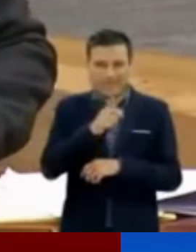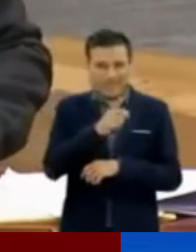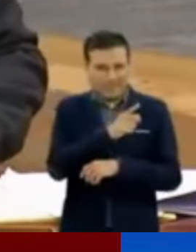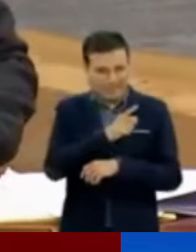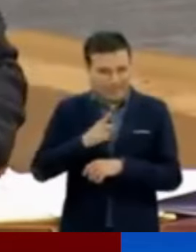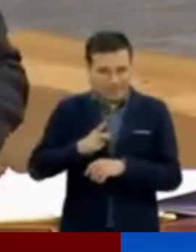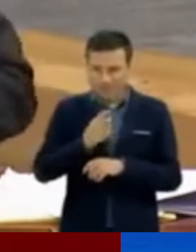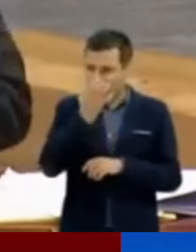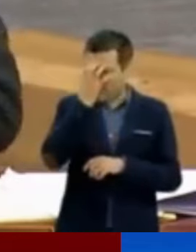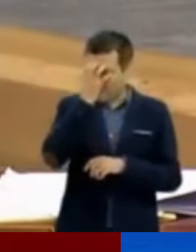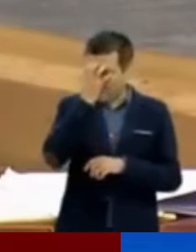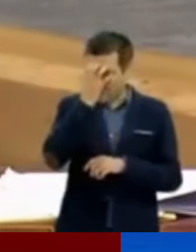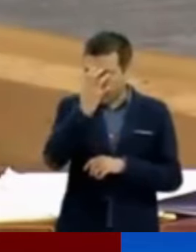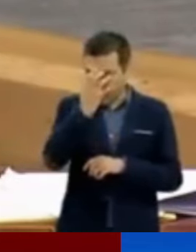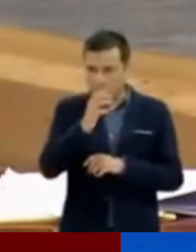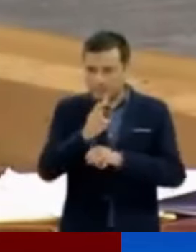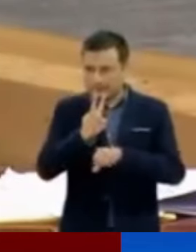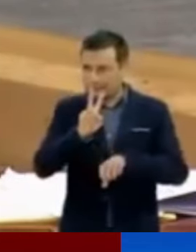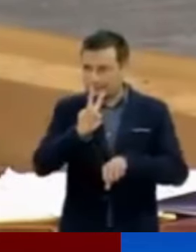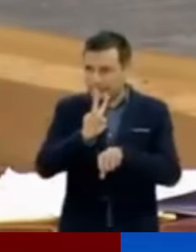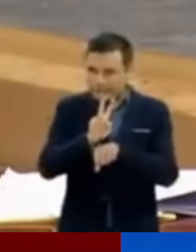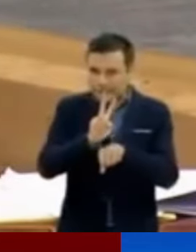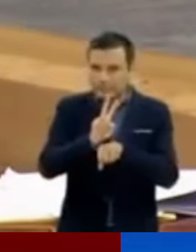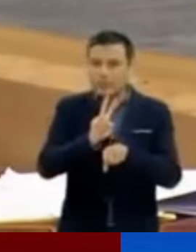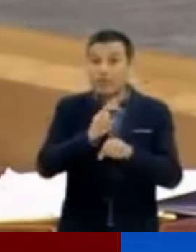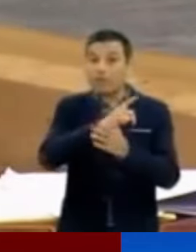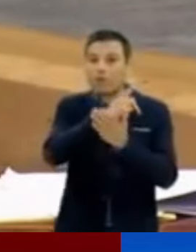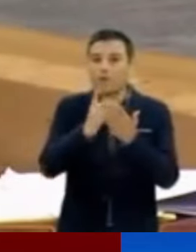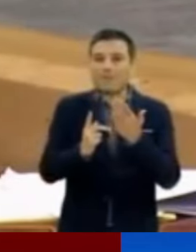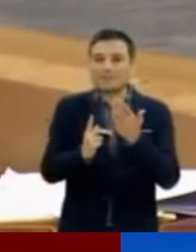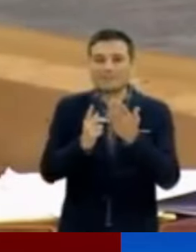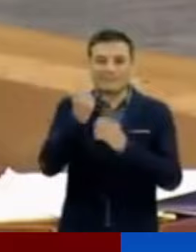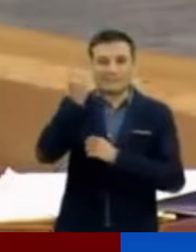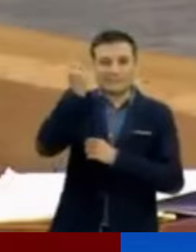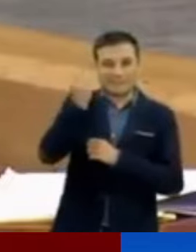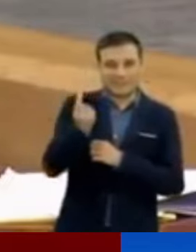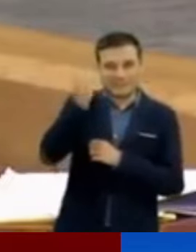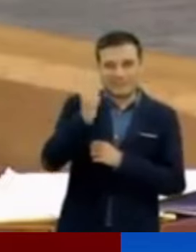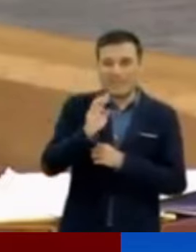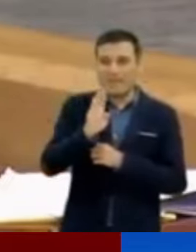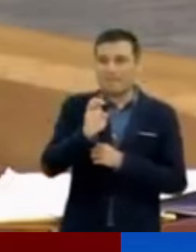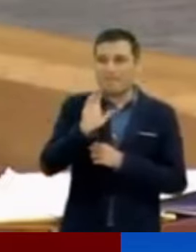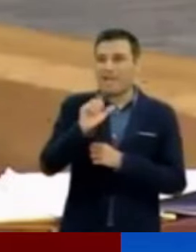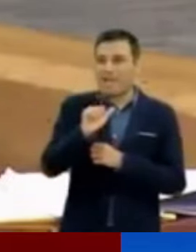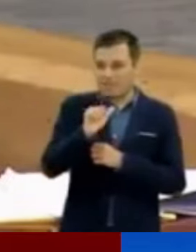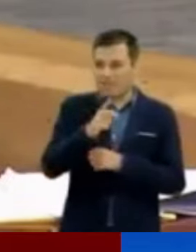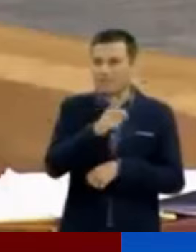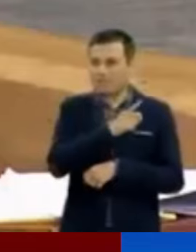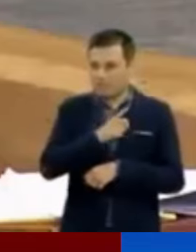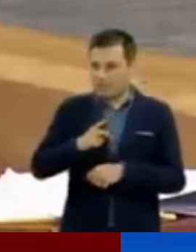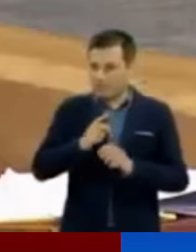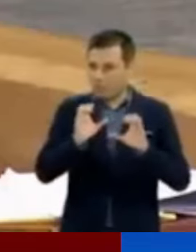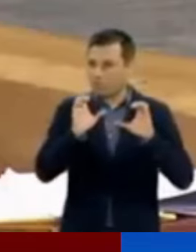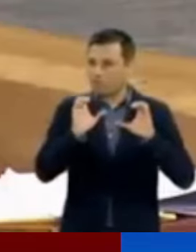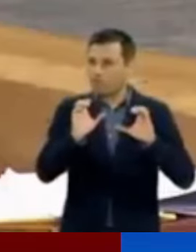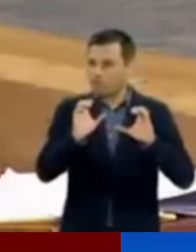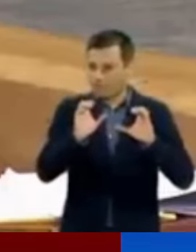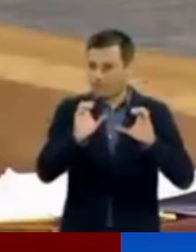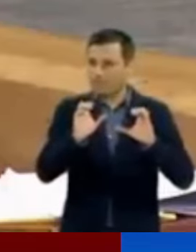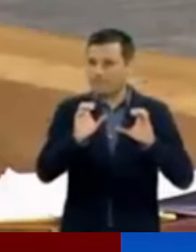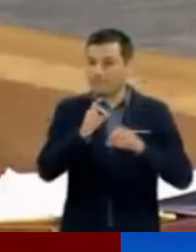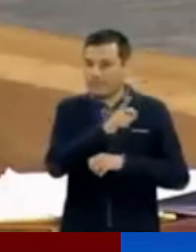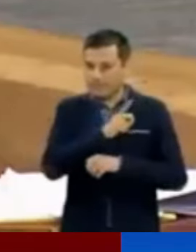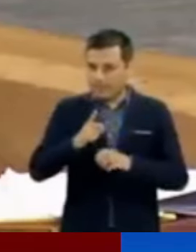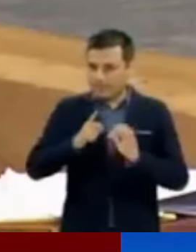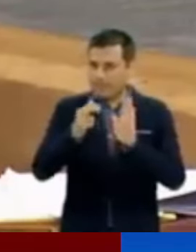seria trazabilidad total de la operación de los programas sociales en el periodo electoral, que haya criterios,